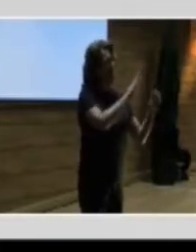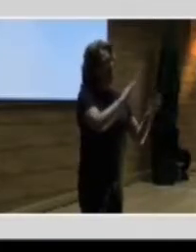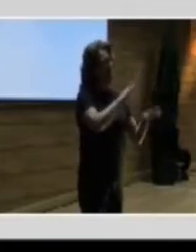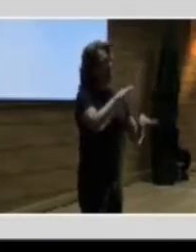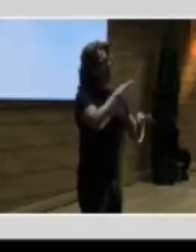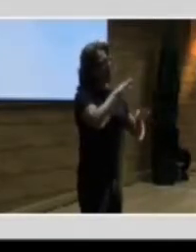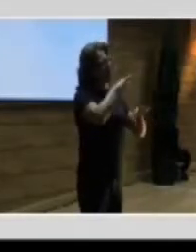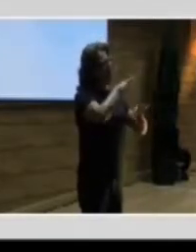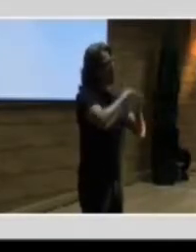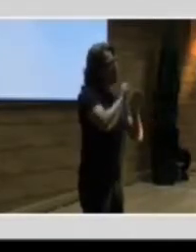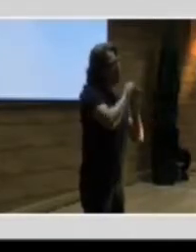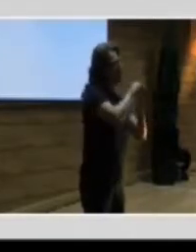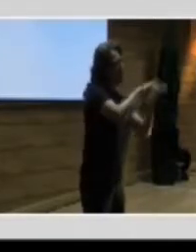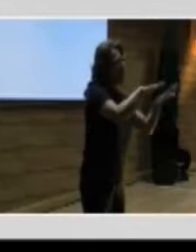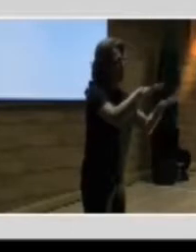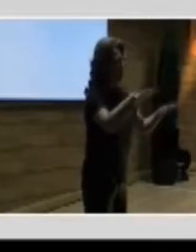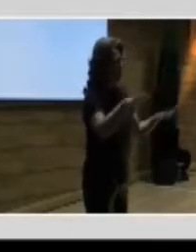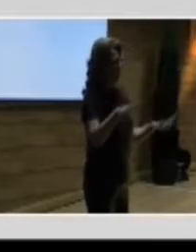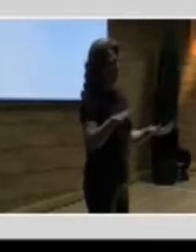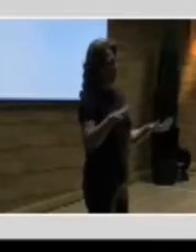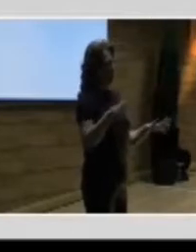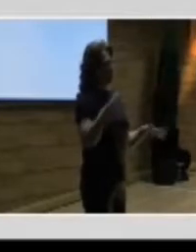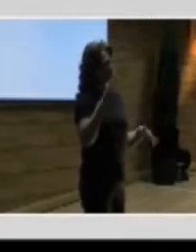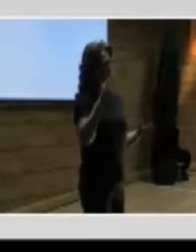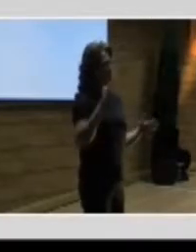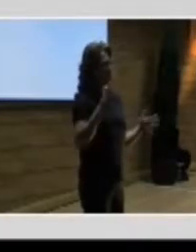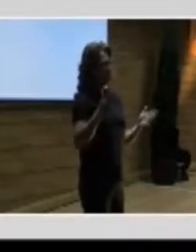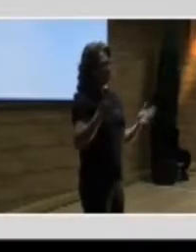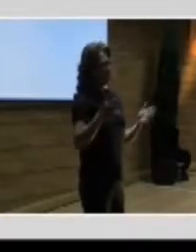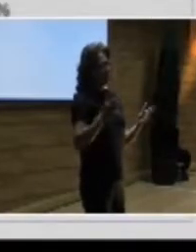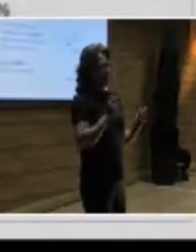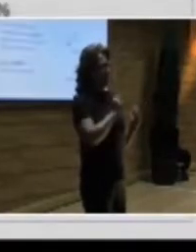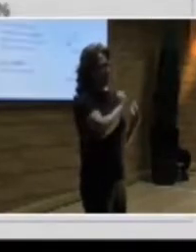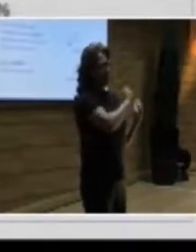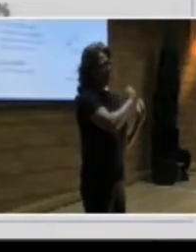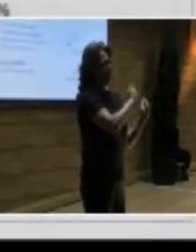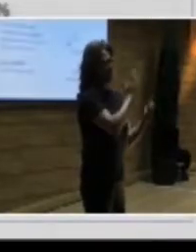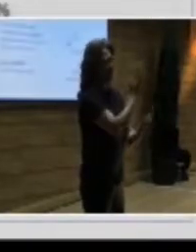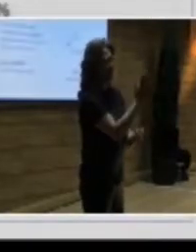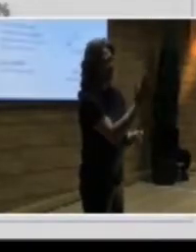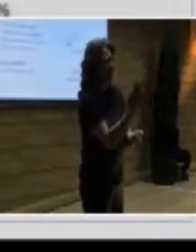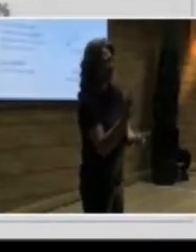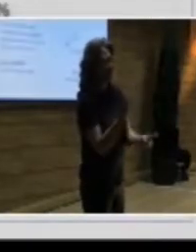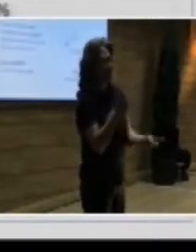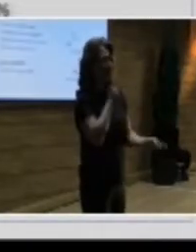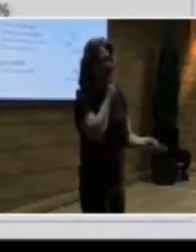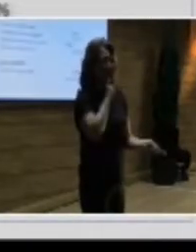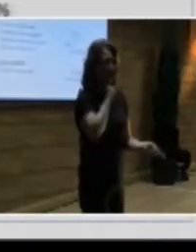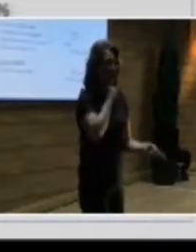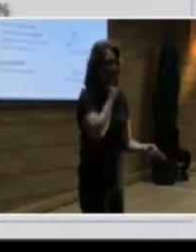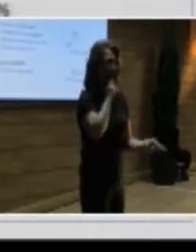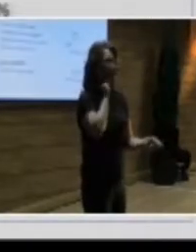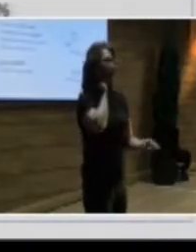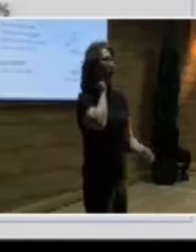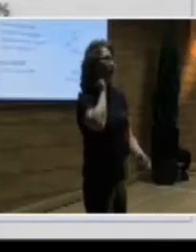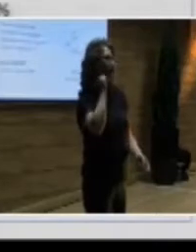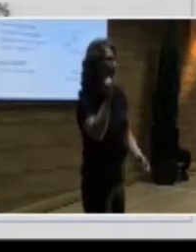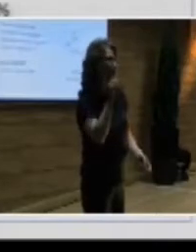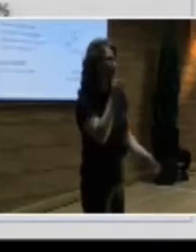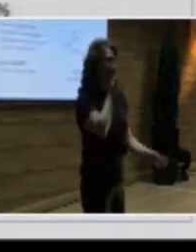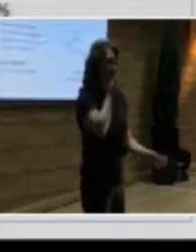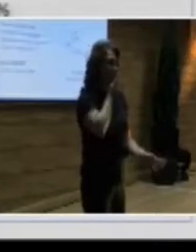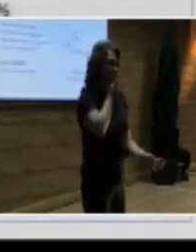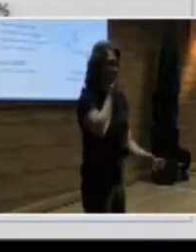epidemiología del deterioro cognitivo que todavía no produce demencia, que todavía no produce dependencia.